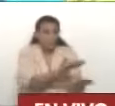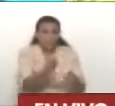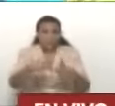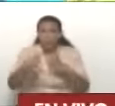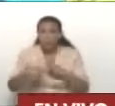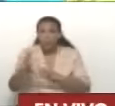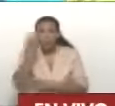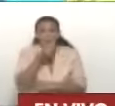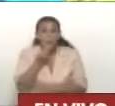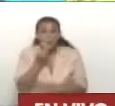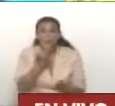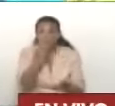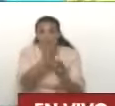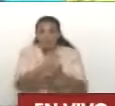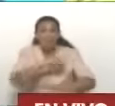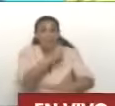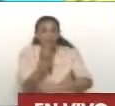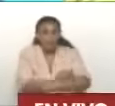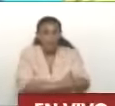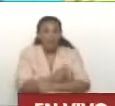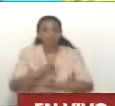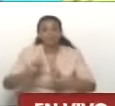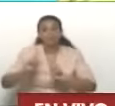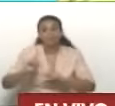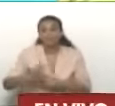Todos están al frente en el poder.